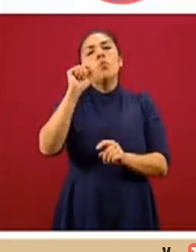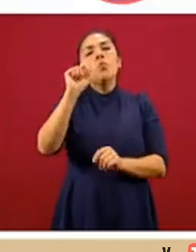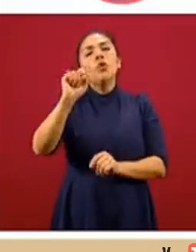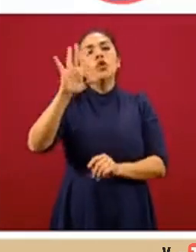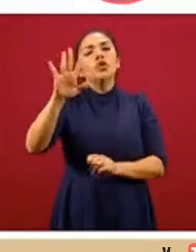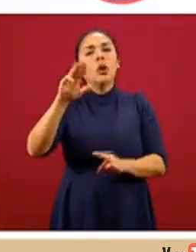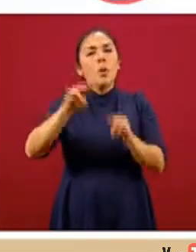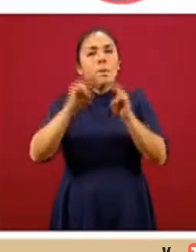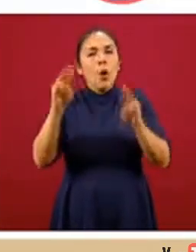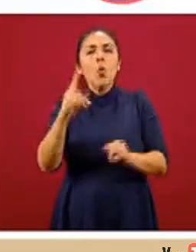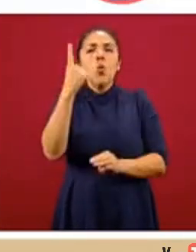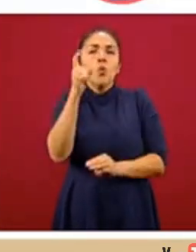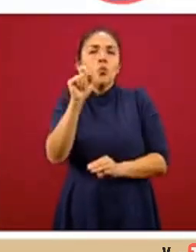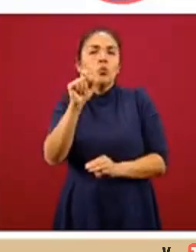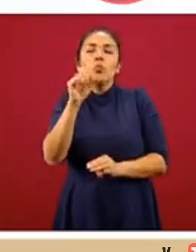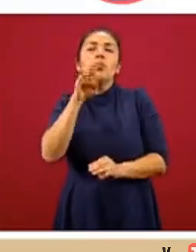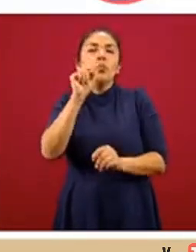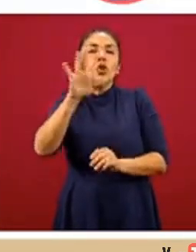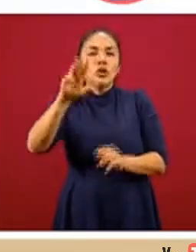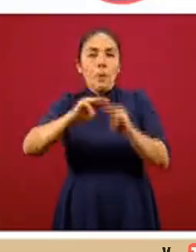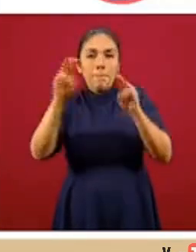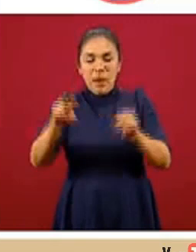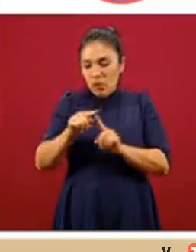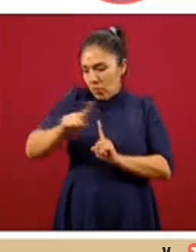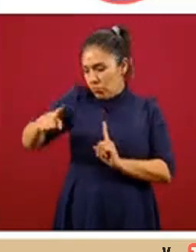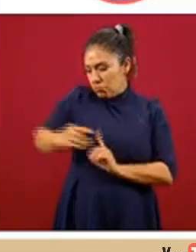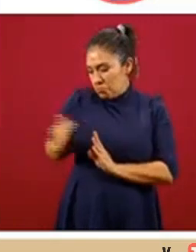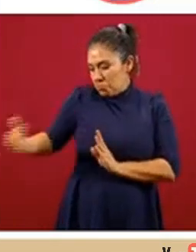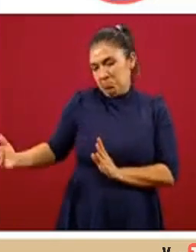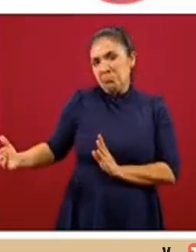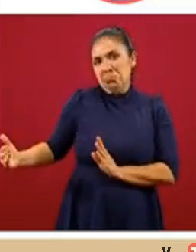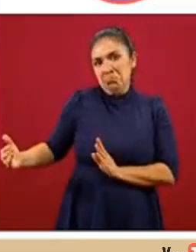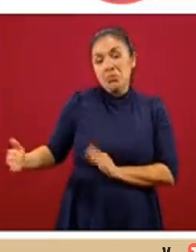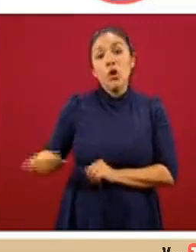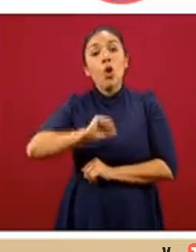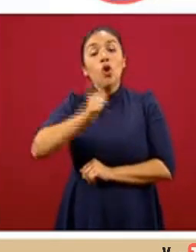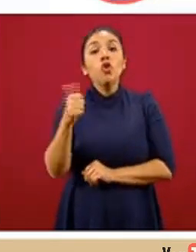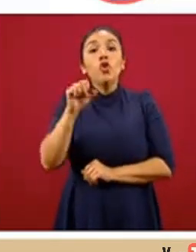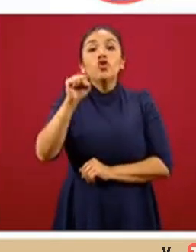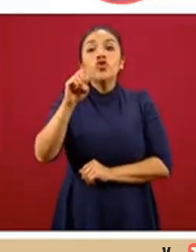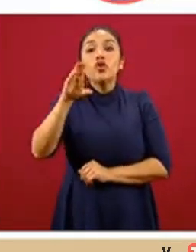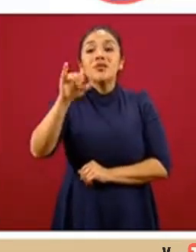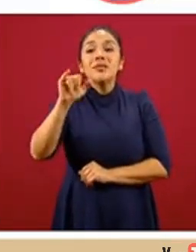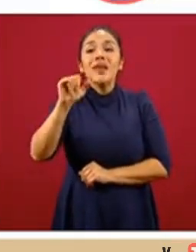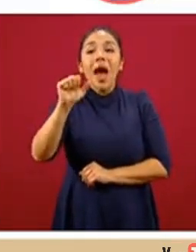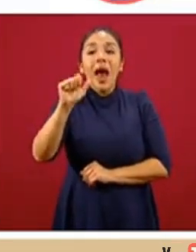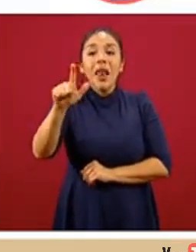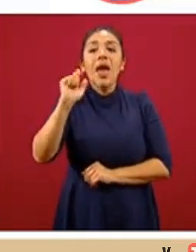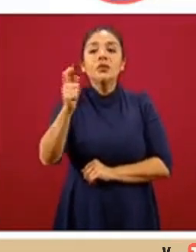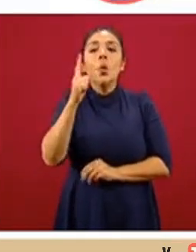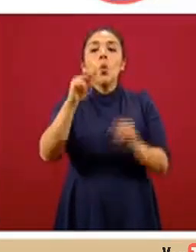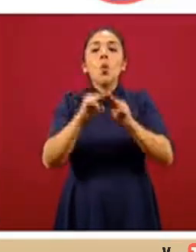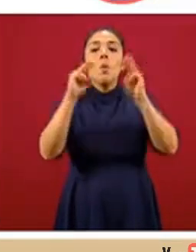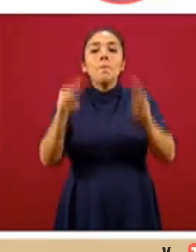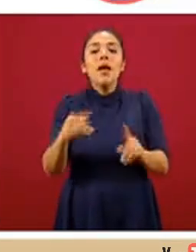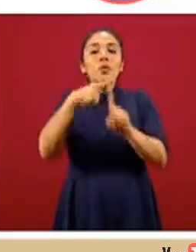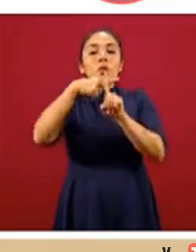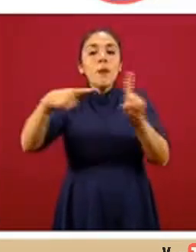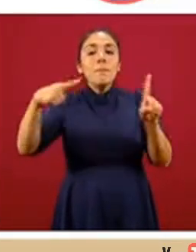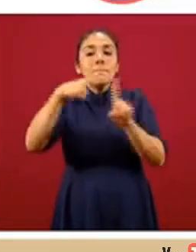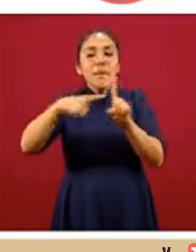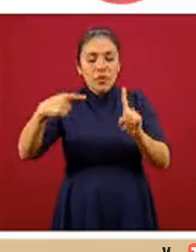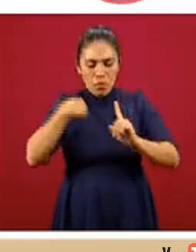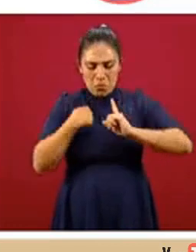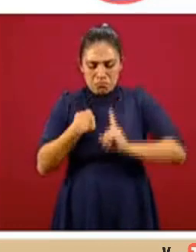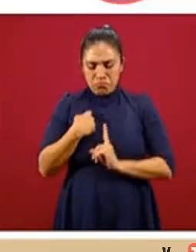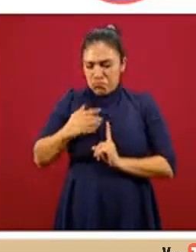¿Sí? El espacio social es aquel que está a metro y medio de mi espacio íntimo, de mi